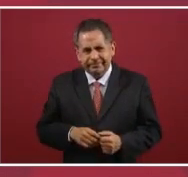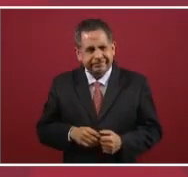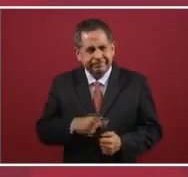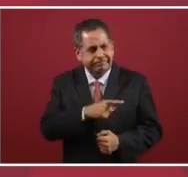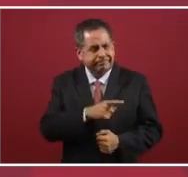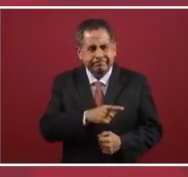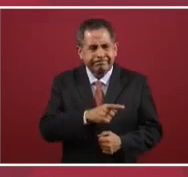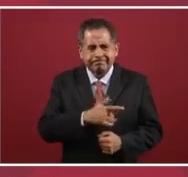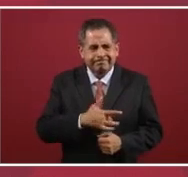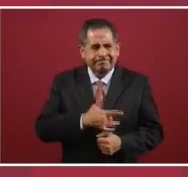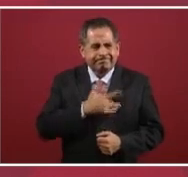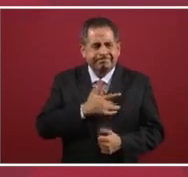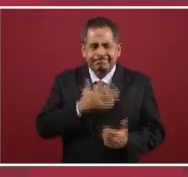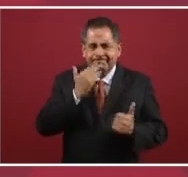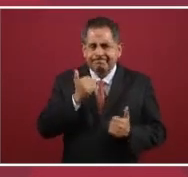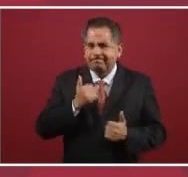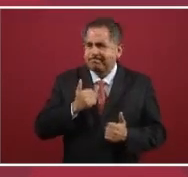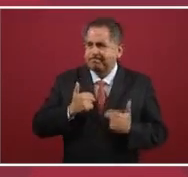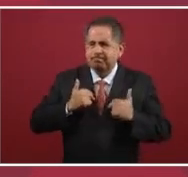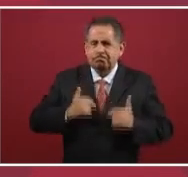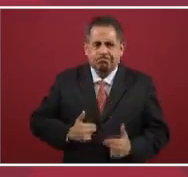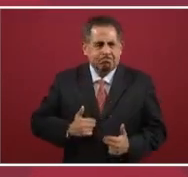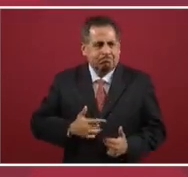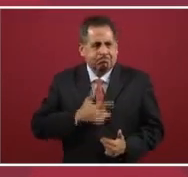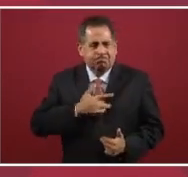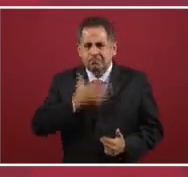inhumano que puede haber,